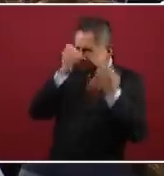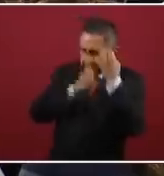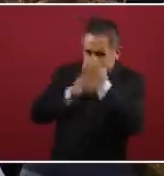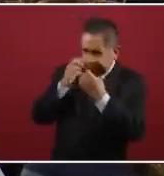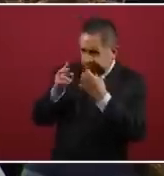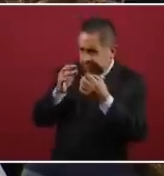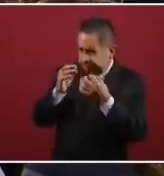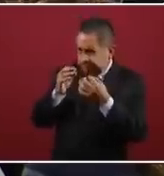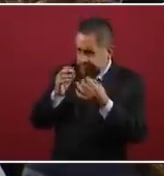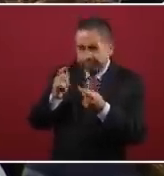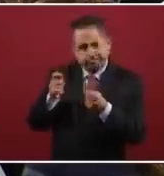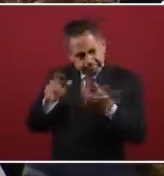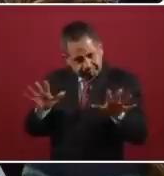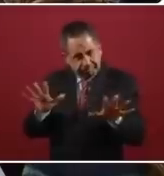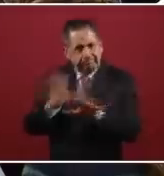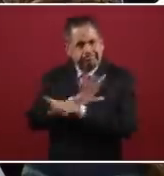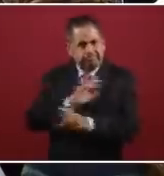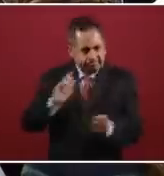realidad y transformarla,